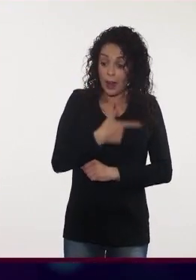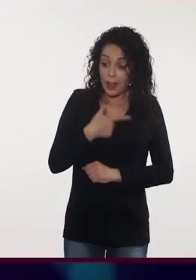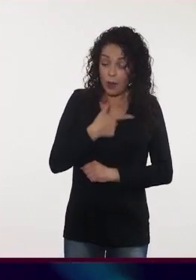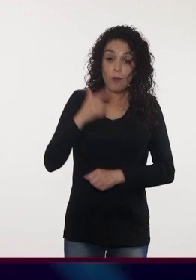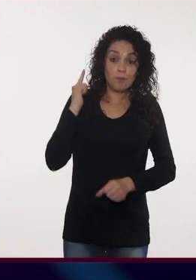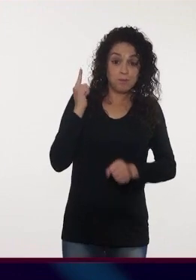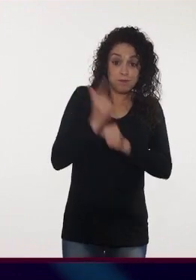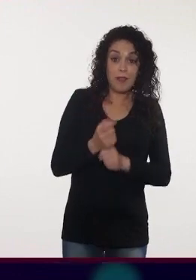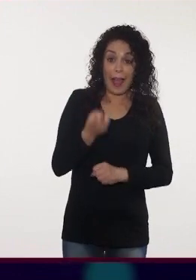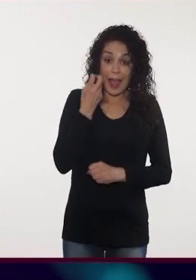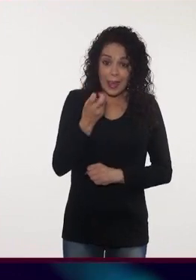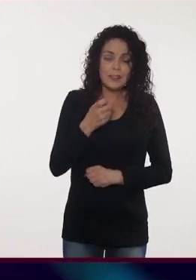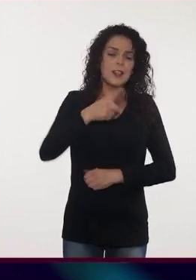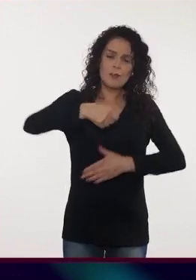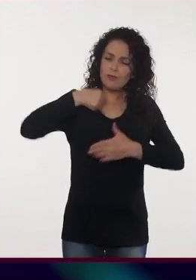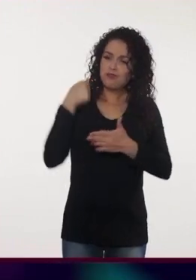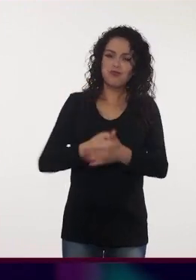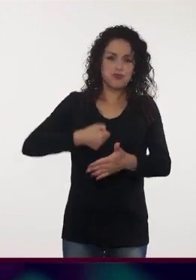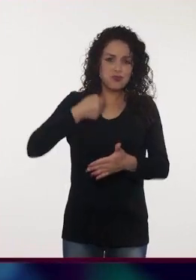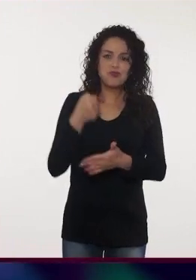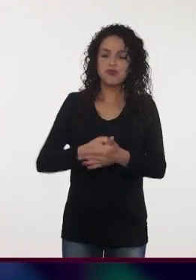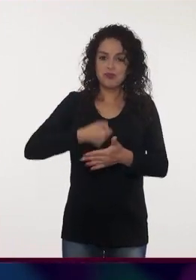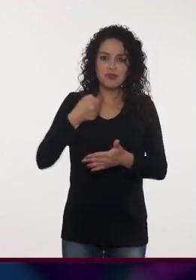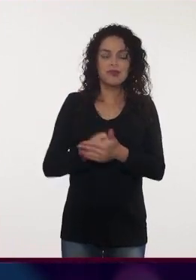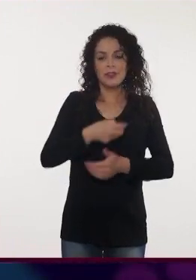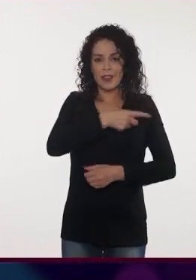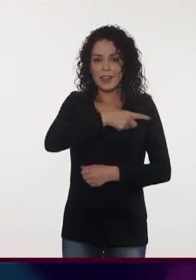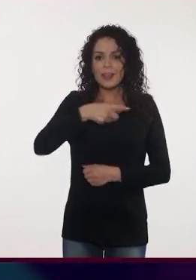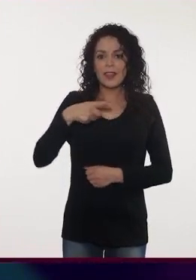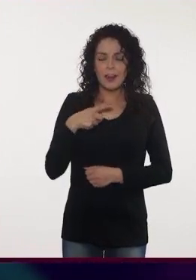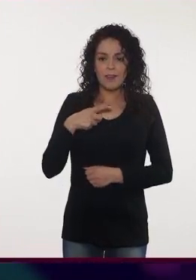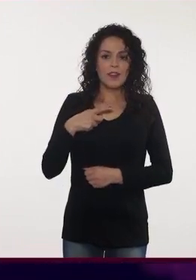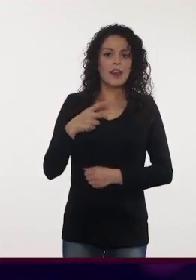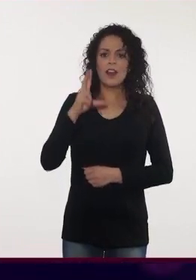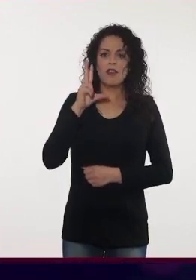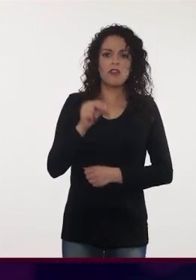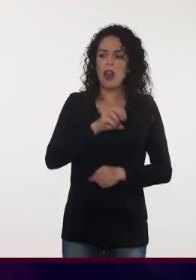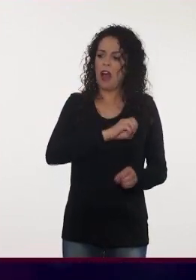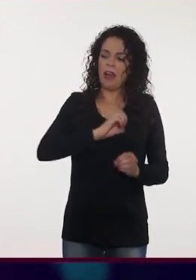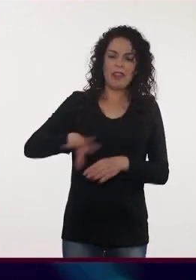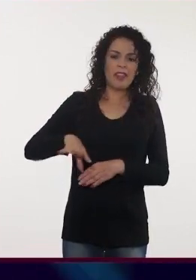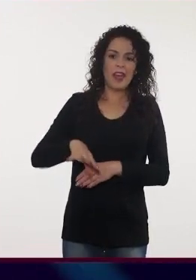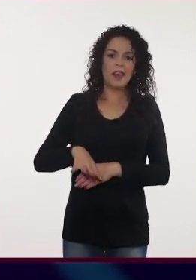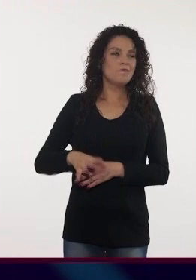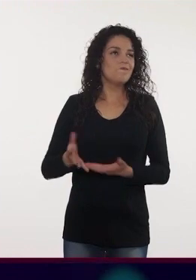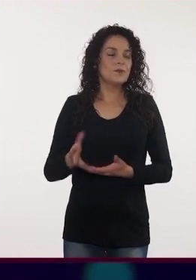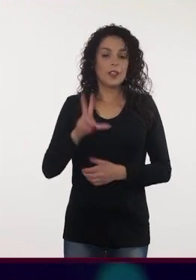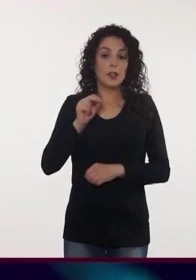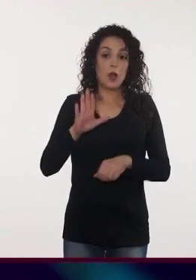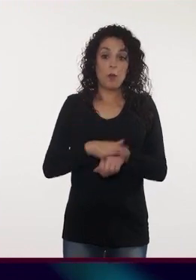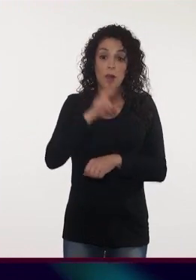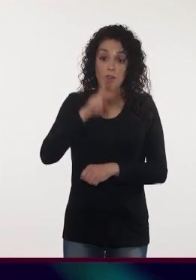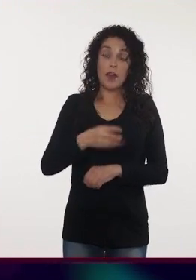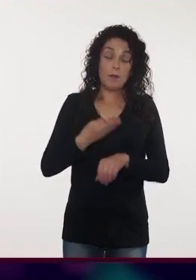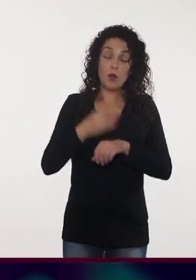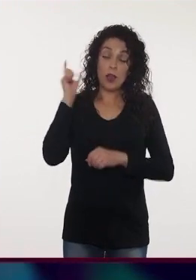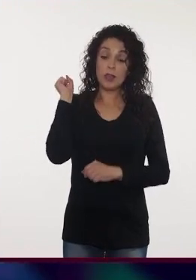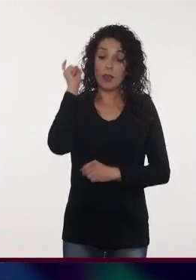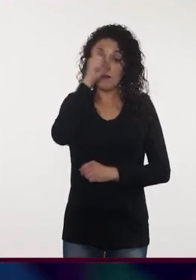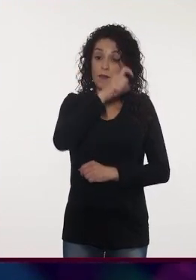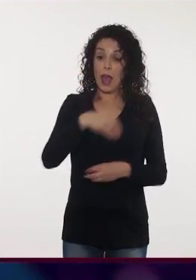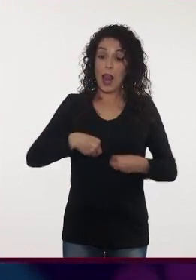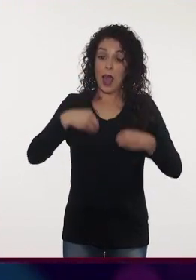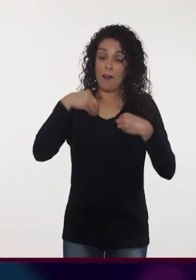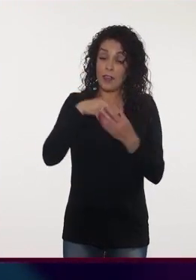gusta hacer, y no darse por vencidos, porque sí es un camino muy complicado,